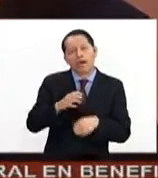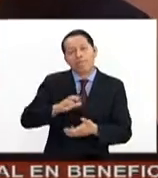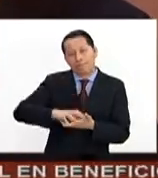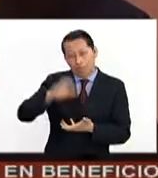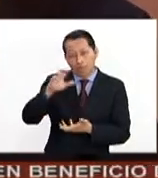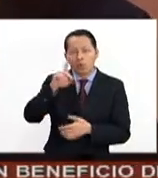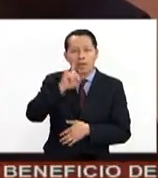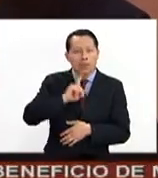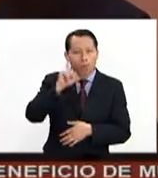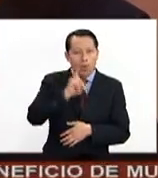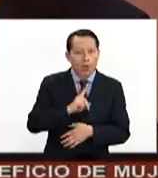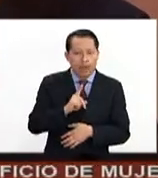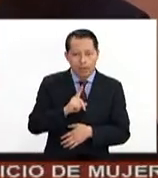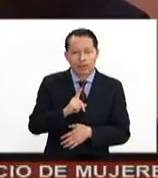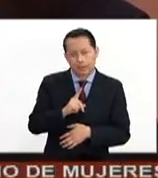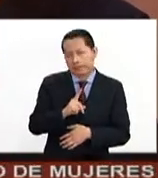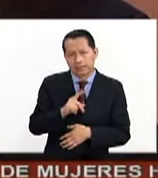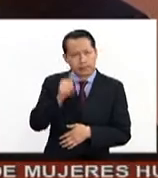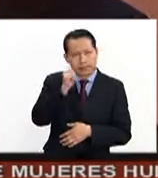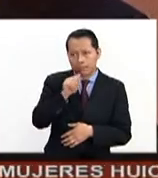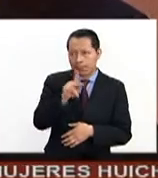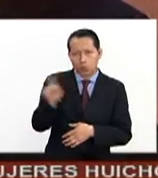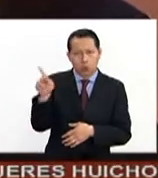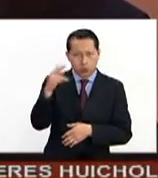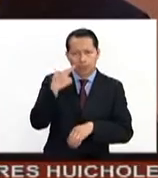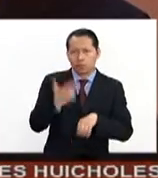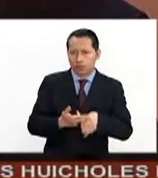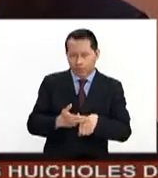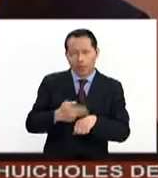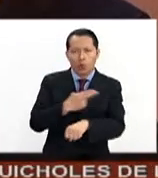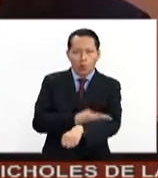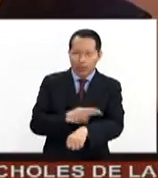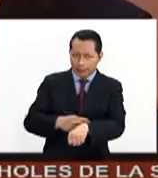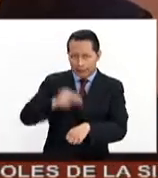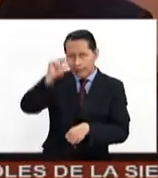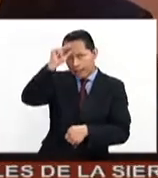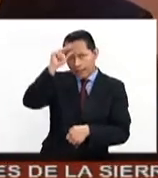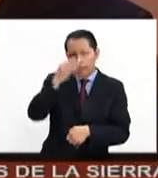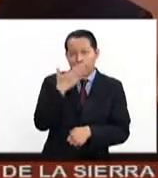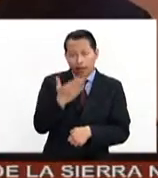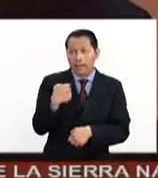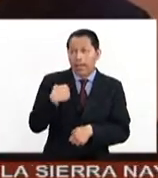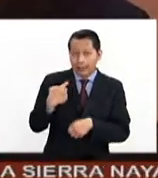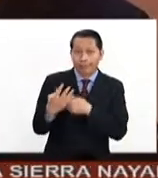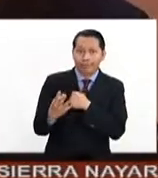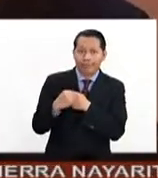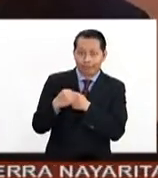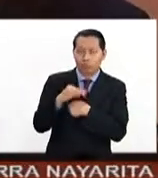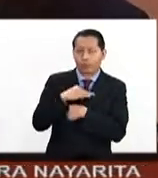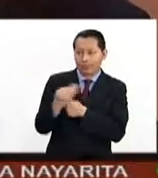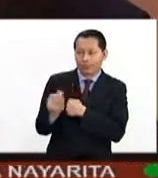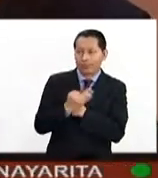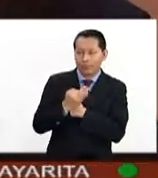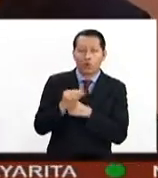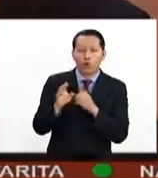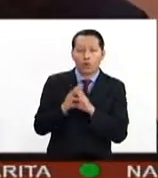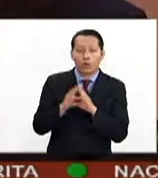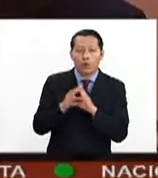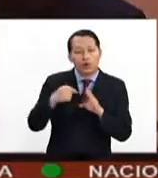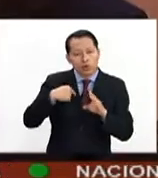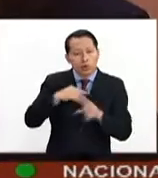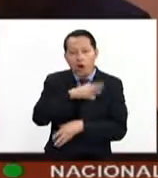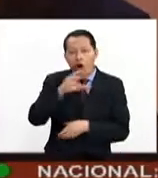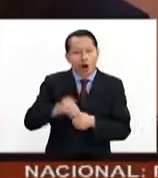mujeres, muy responsables, honestas, inteligentes, y eso me ha permitido que yo pueda dedicarme